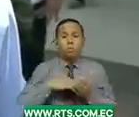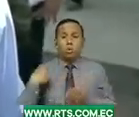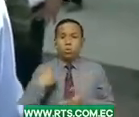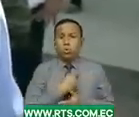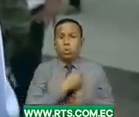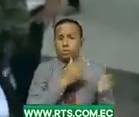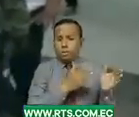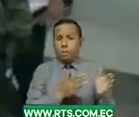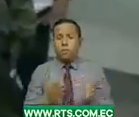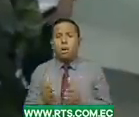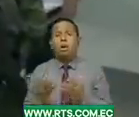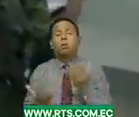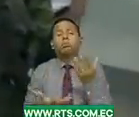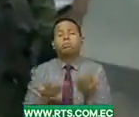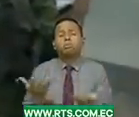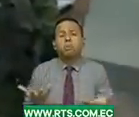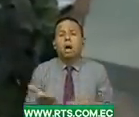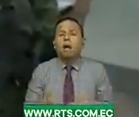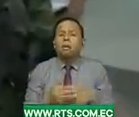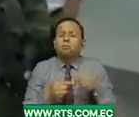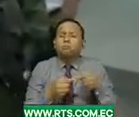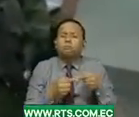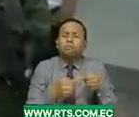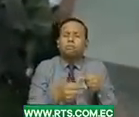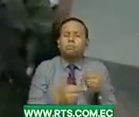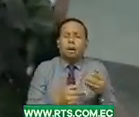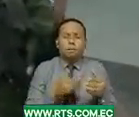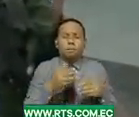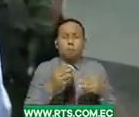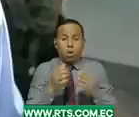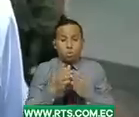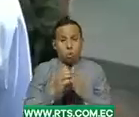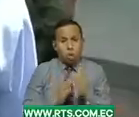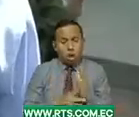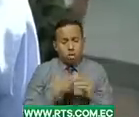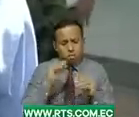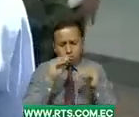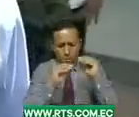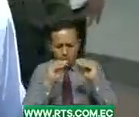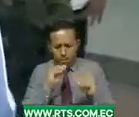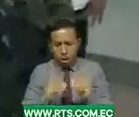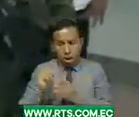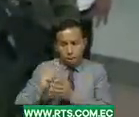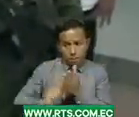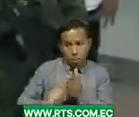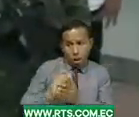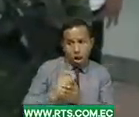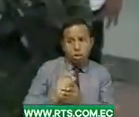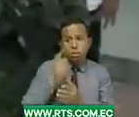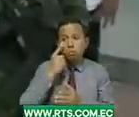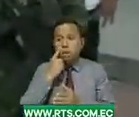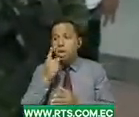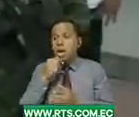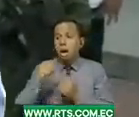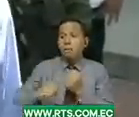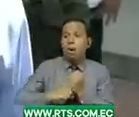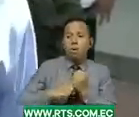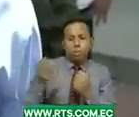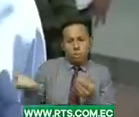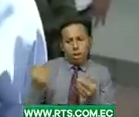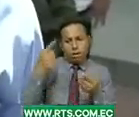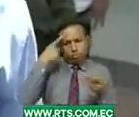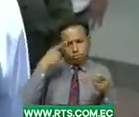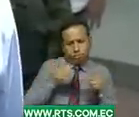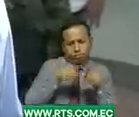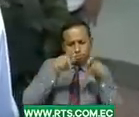que se van a dar a mediano plazo, porque hay que estructurar proyectos, hay que hacerlos aprobar, hay que buscar financiamientos y hay que contratar. Esos son temas que